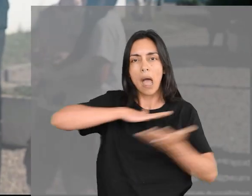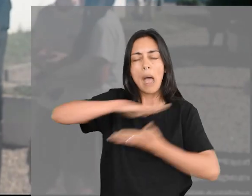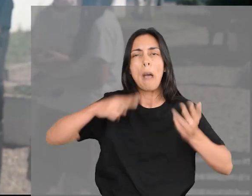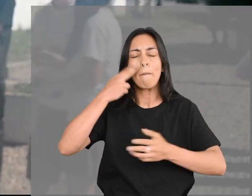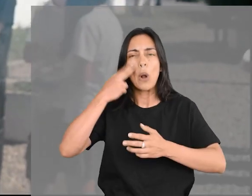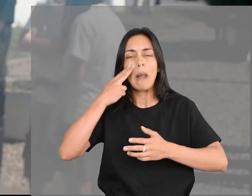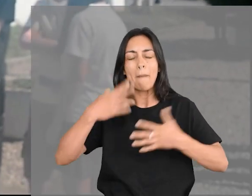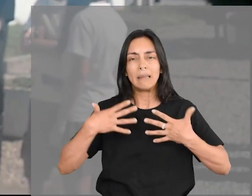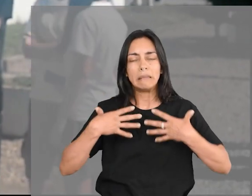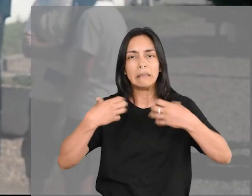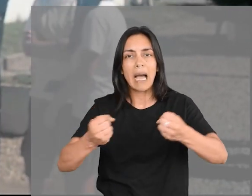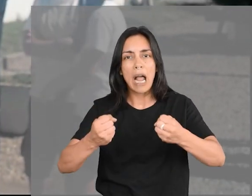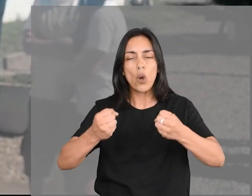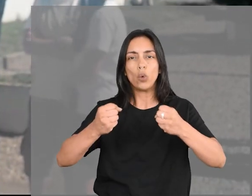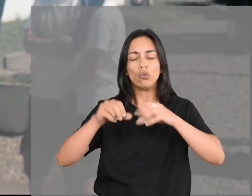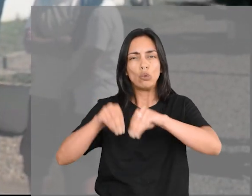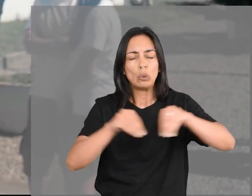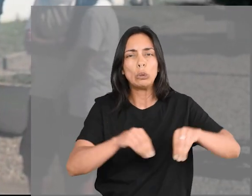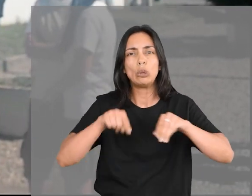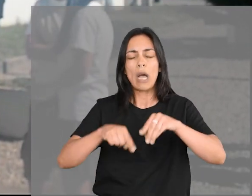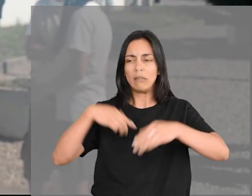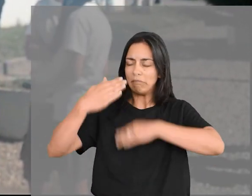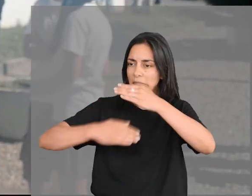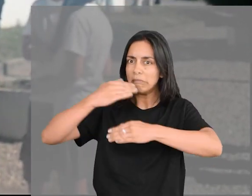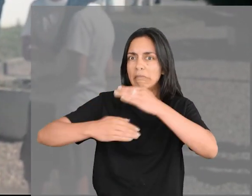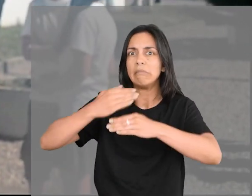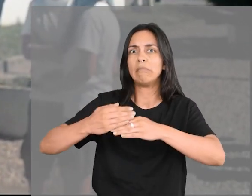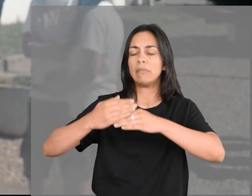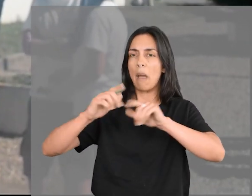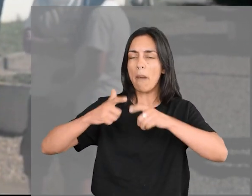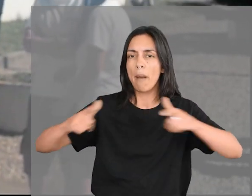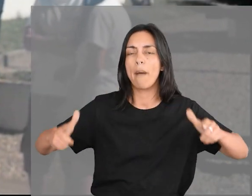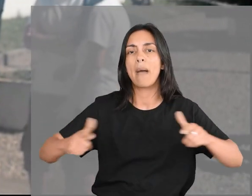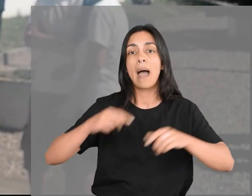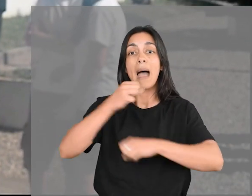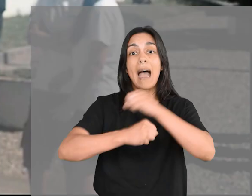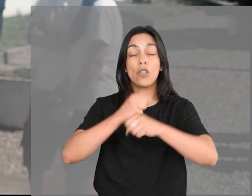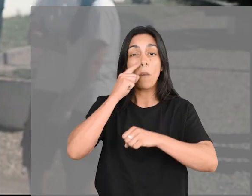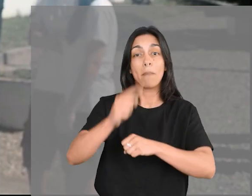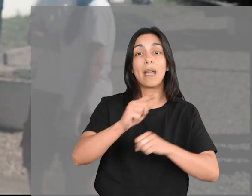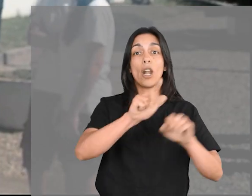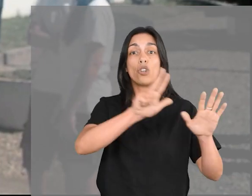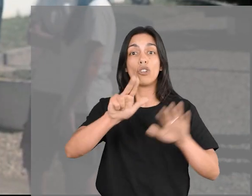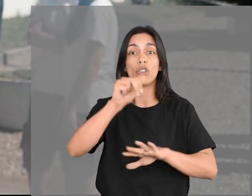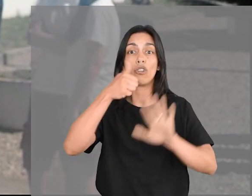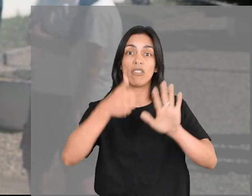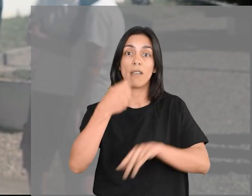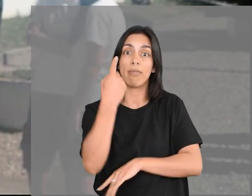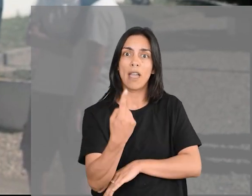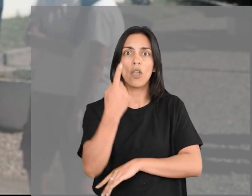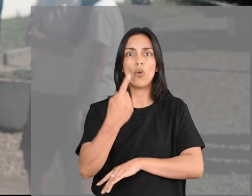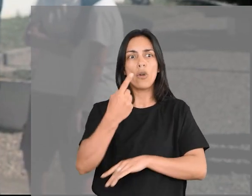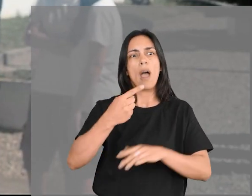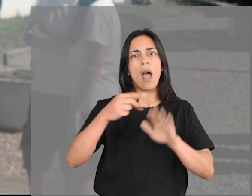higiene en el centro de la ciudad son las principales causas que aceleran la creación del sitio. En el año 1861 se secularizan